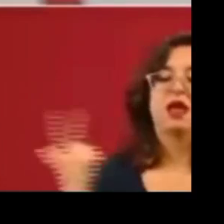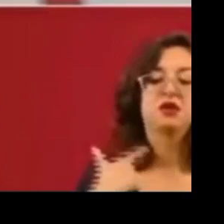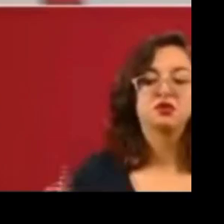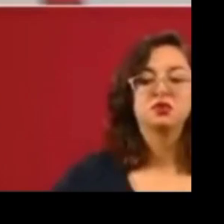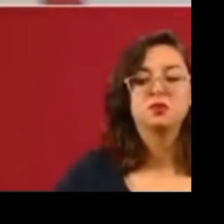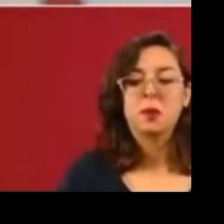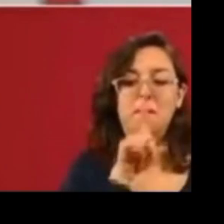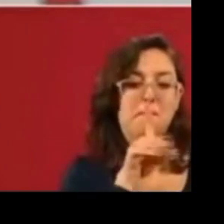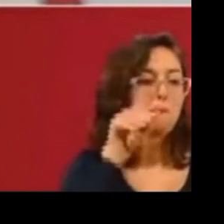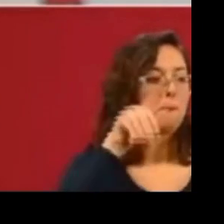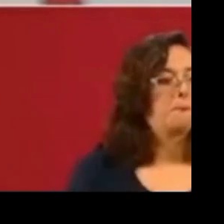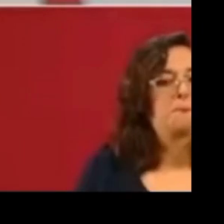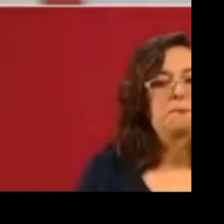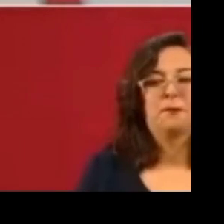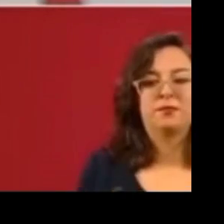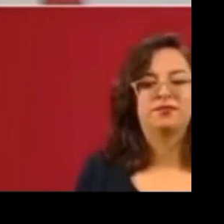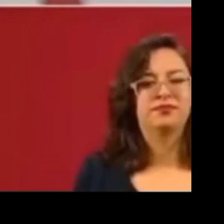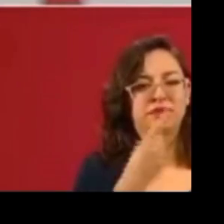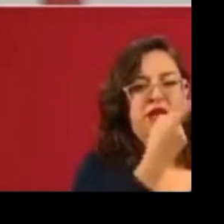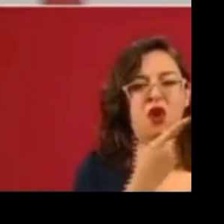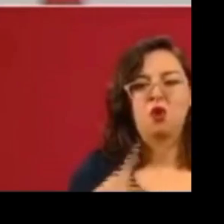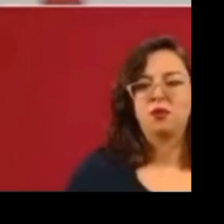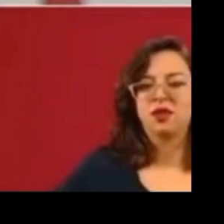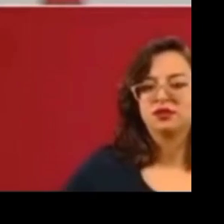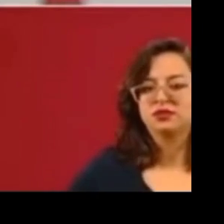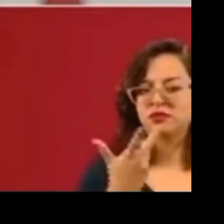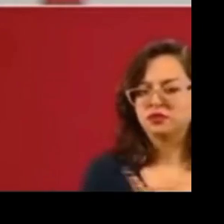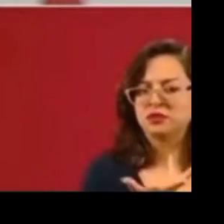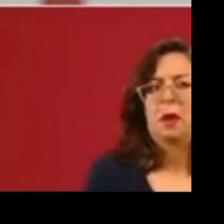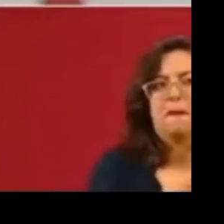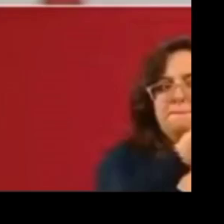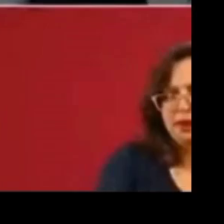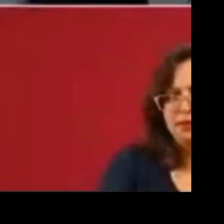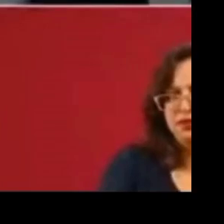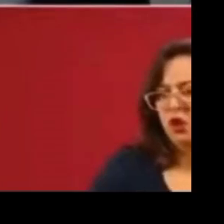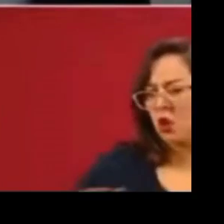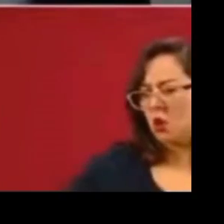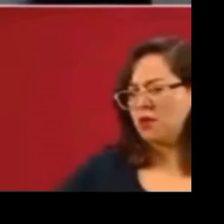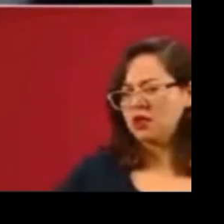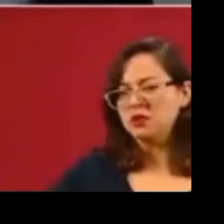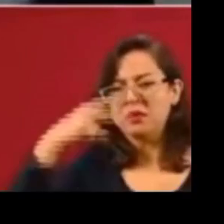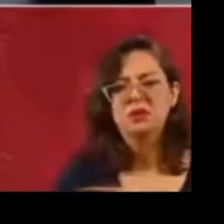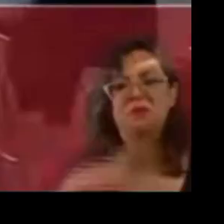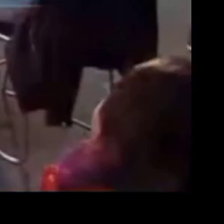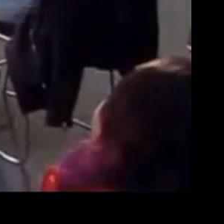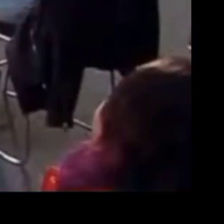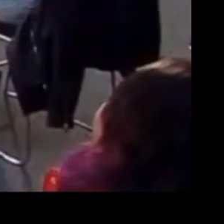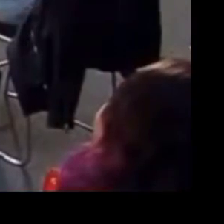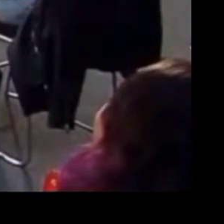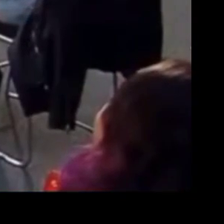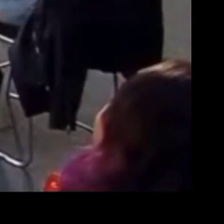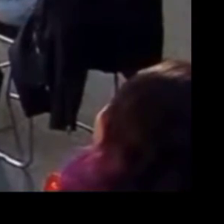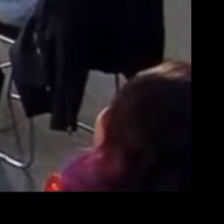¿cómo lo permitió el gobierno de Estados Unidos? ¿Cómo lo permitió el gobierno de México?